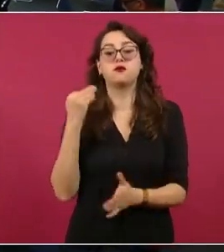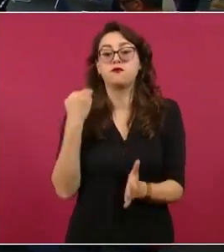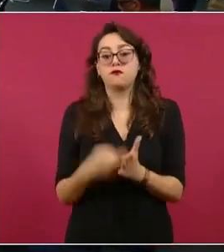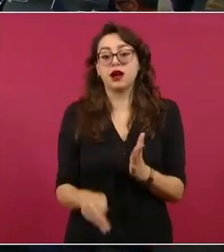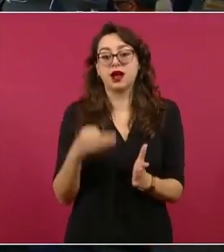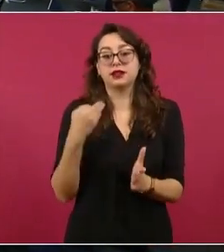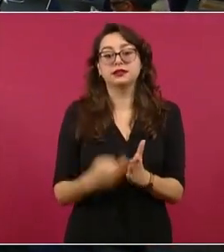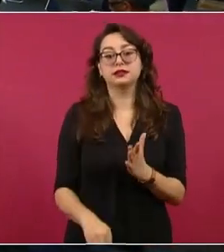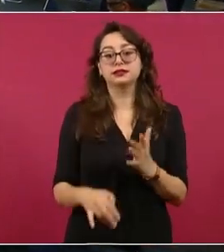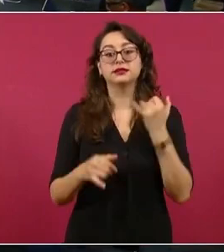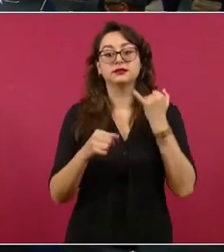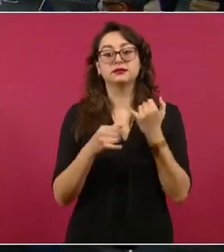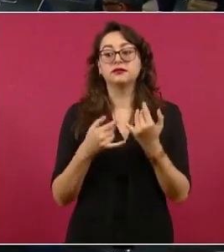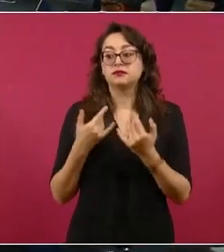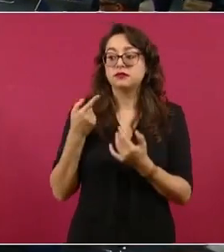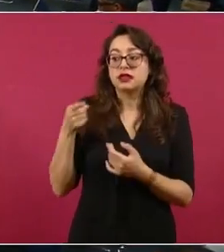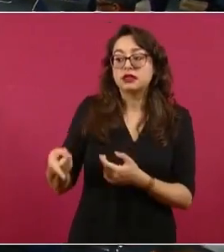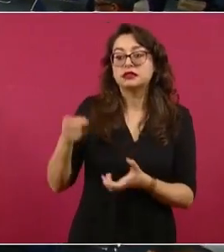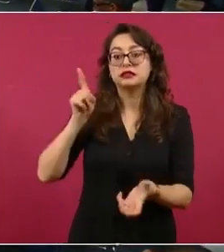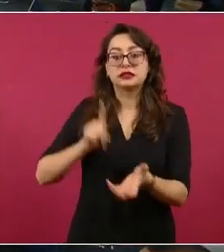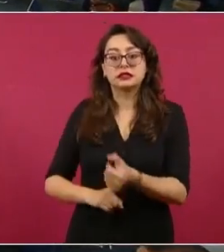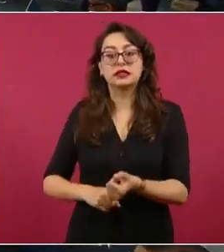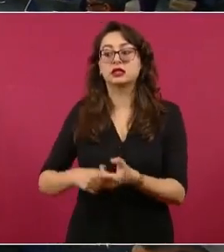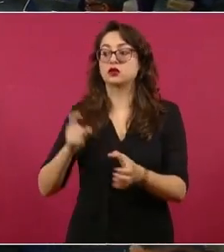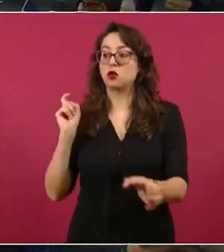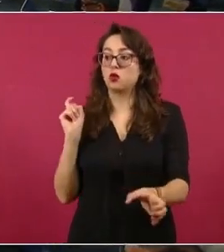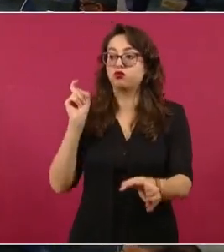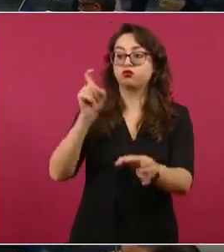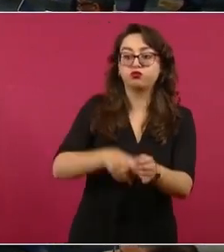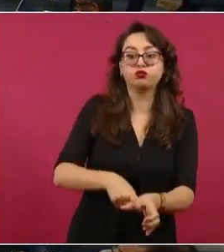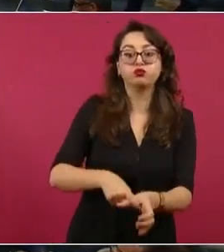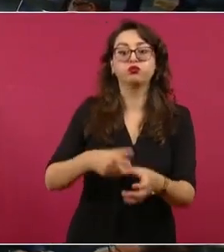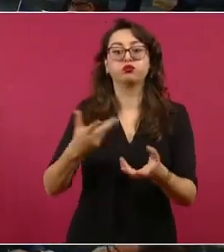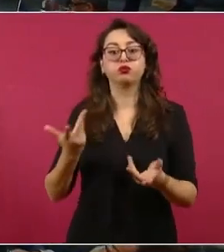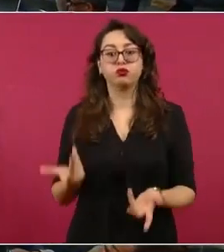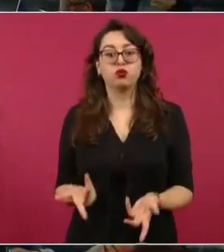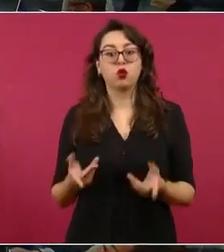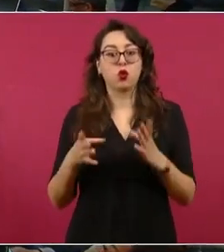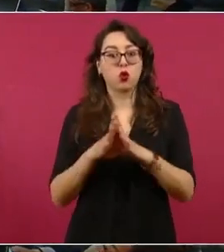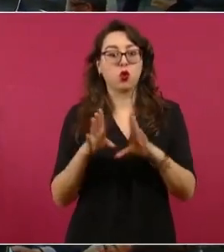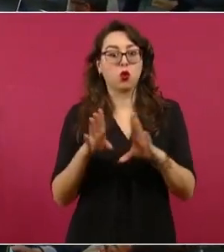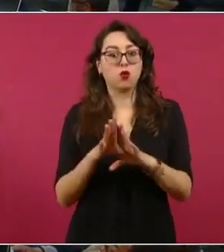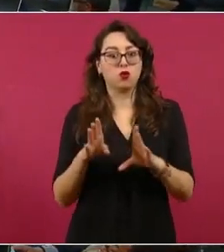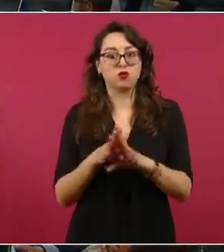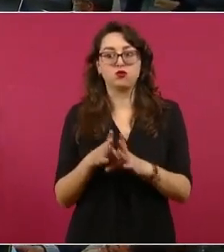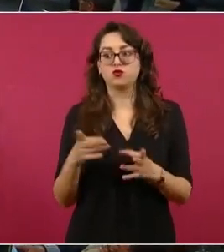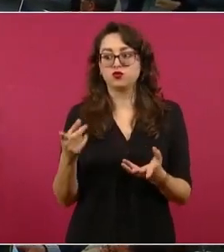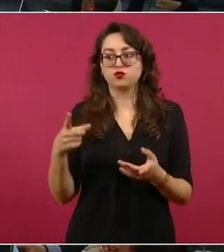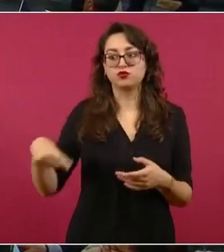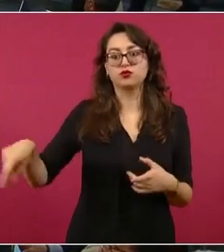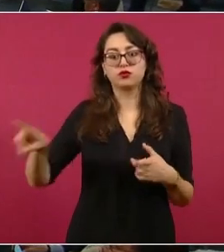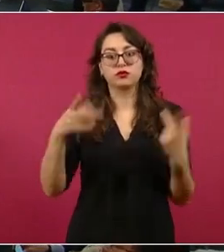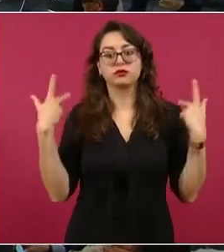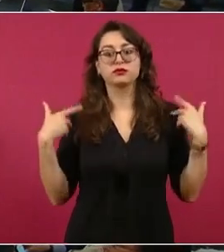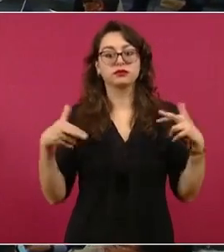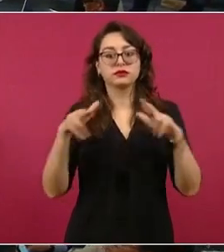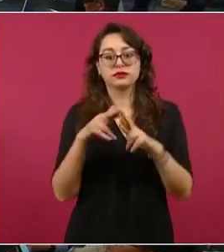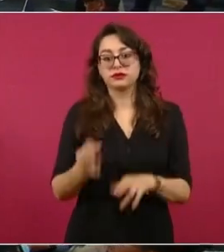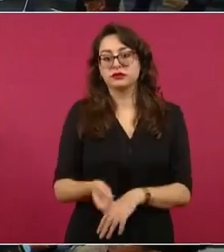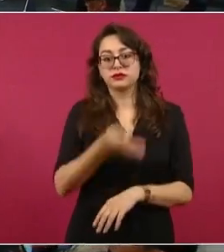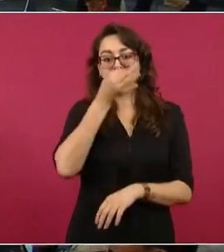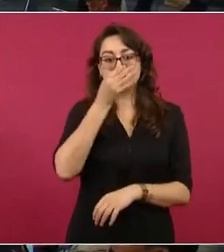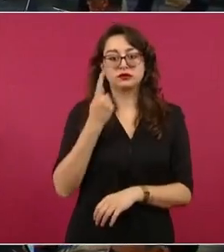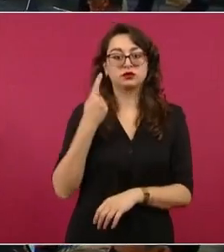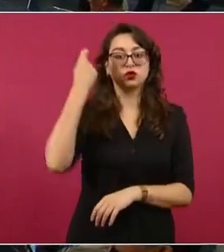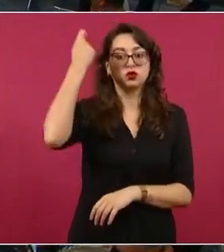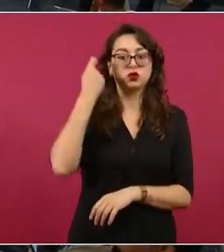de cómo va a ser la federalización, si es que se va a proceder en el caso de los profesores que se van a jubilar, porque